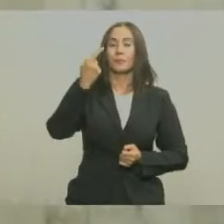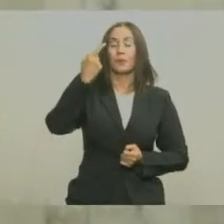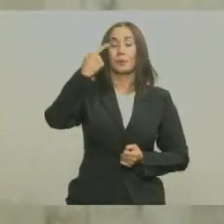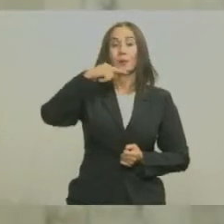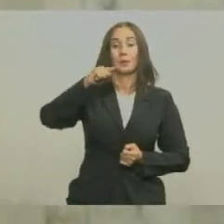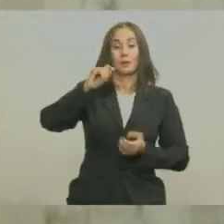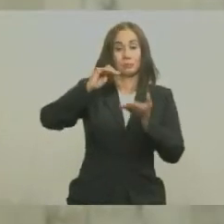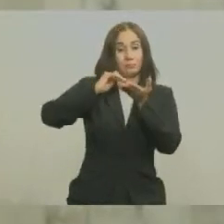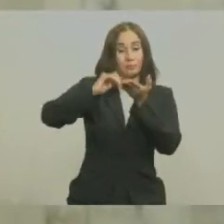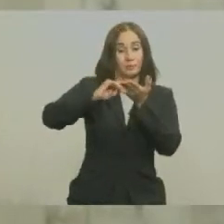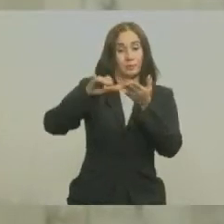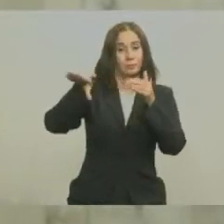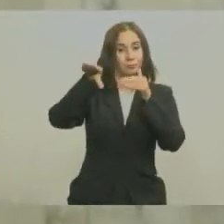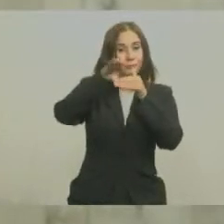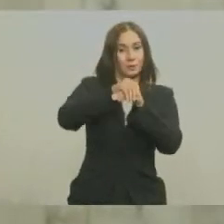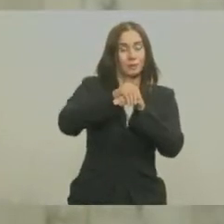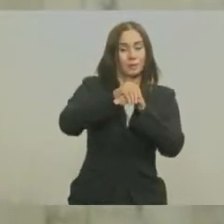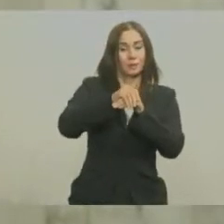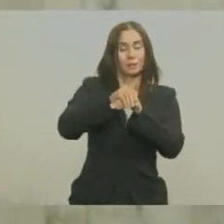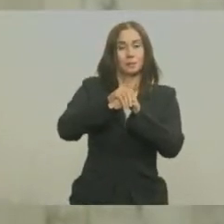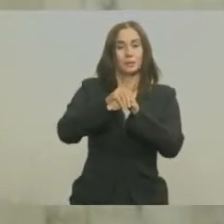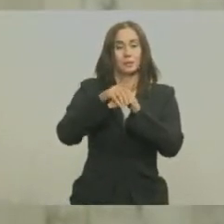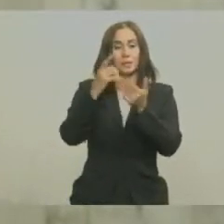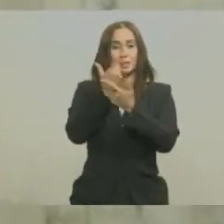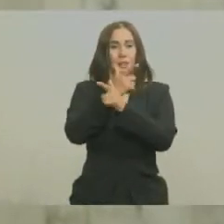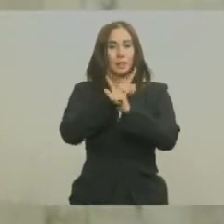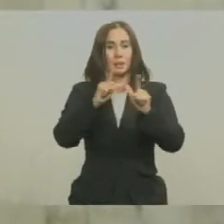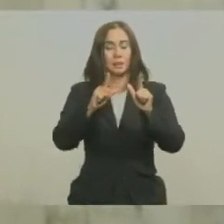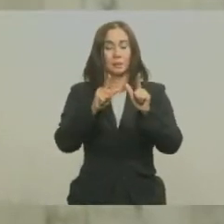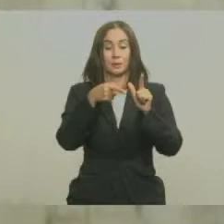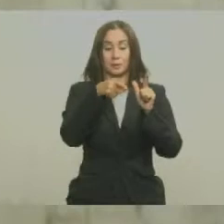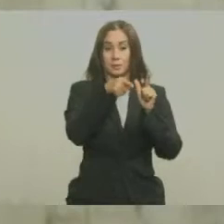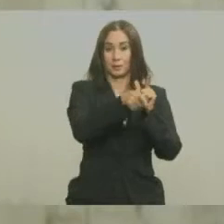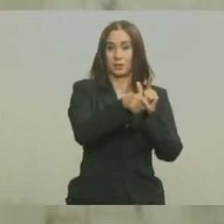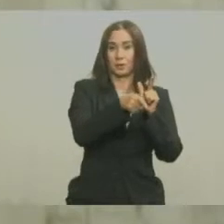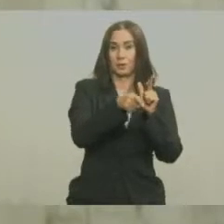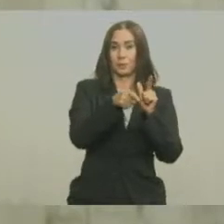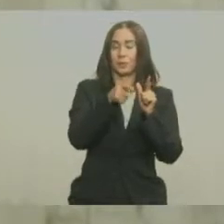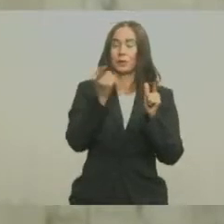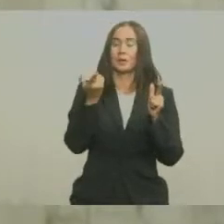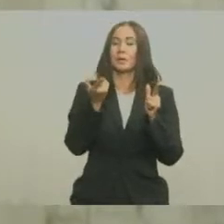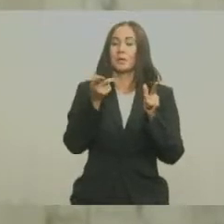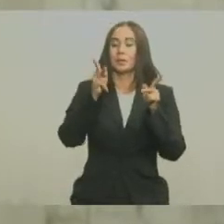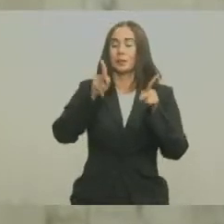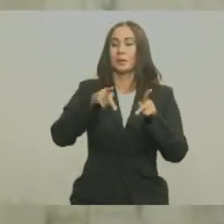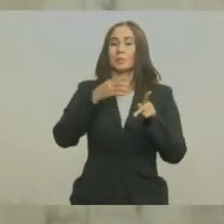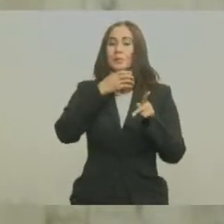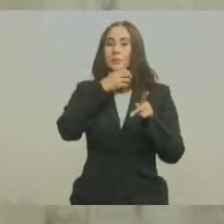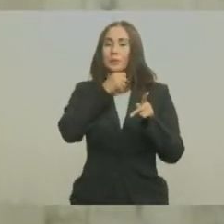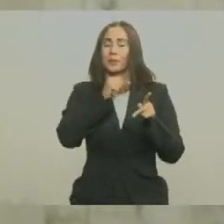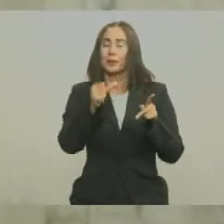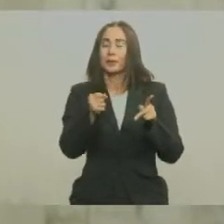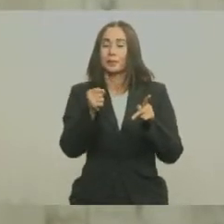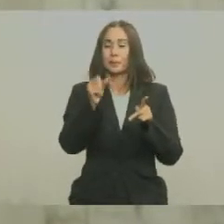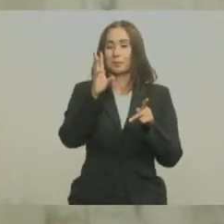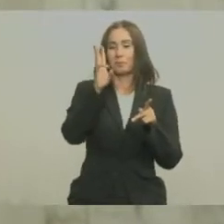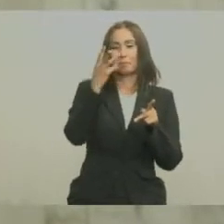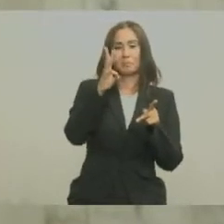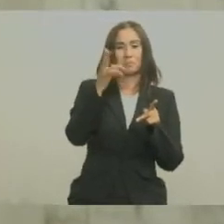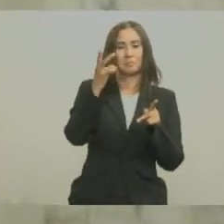ser libre y pleno cuando una de las partes no es adecuadamente madura.